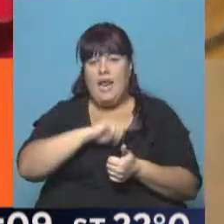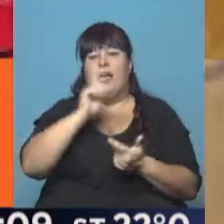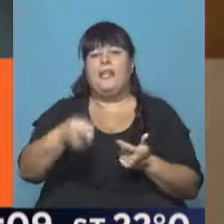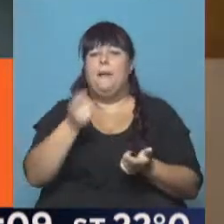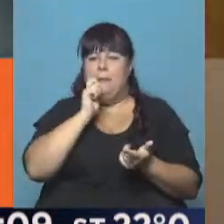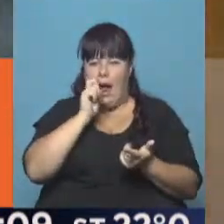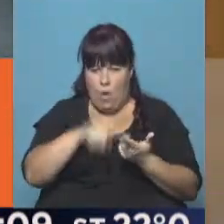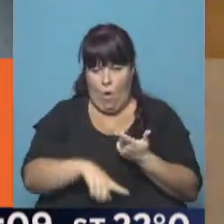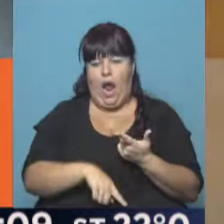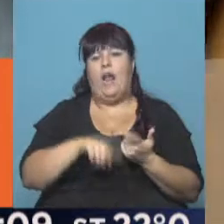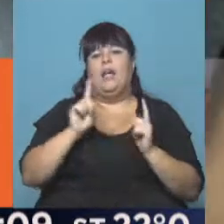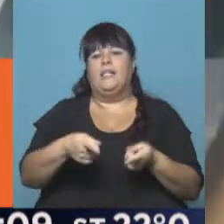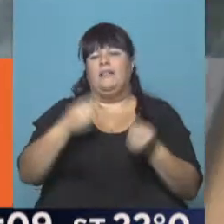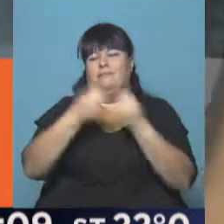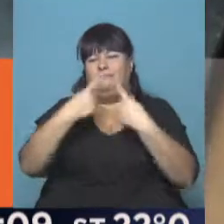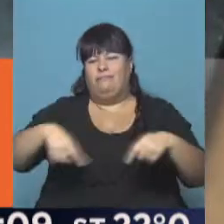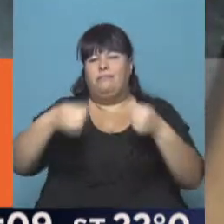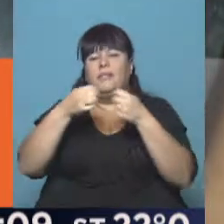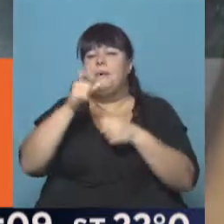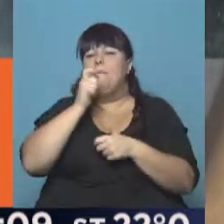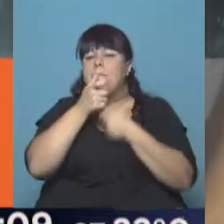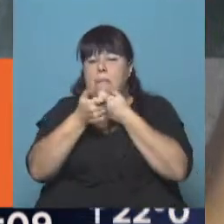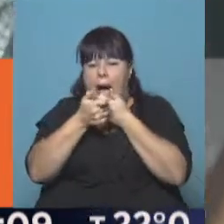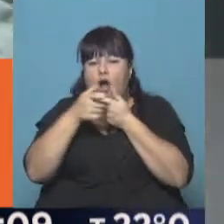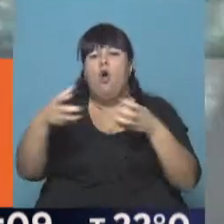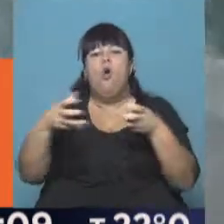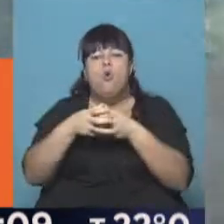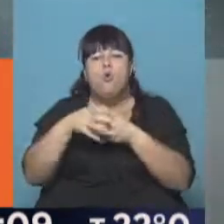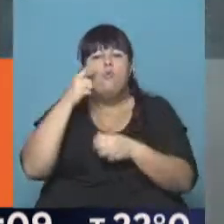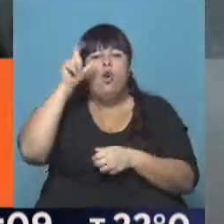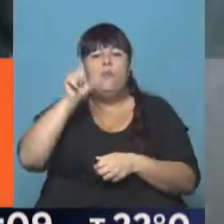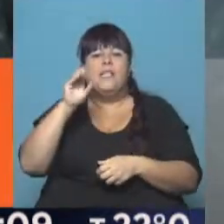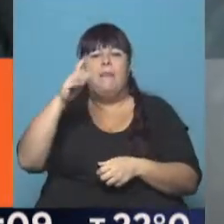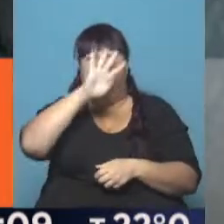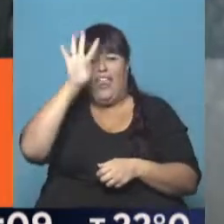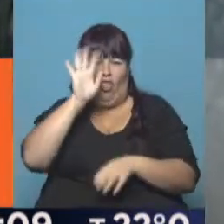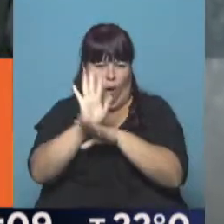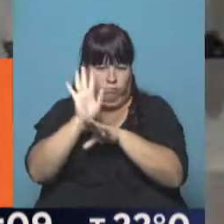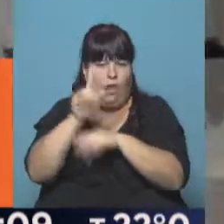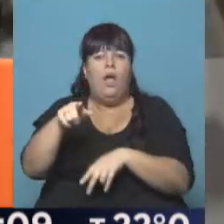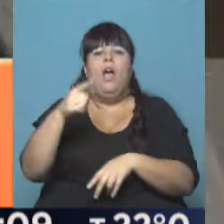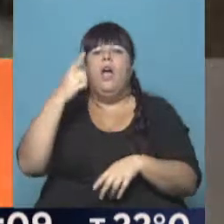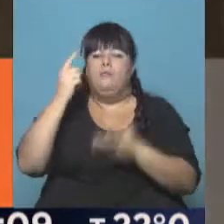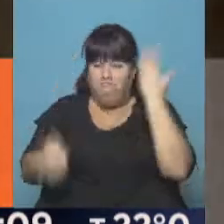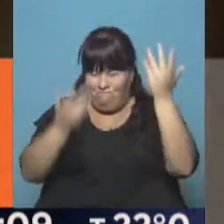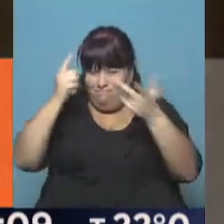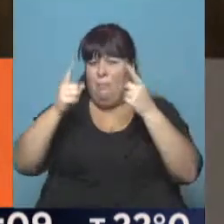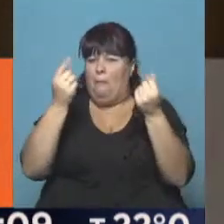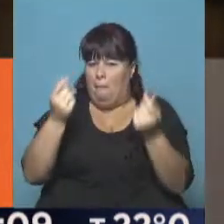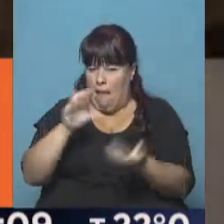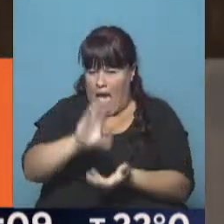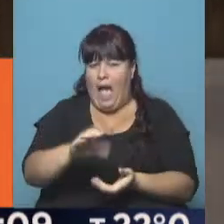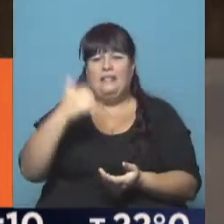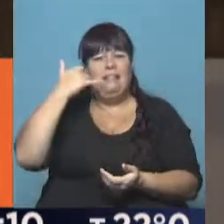de marihuana y de decenas de dosis de paco. El grupo era dirigido por un sujeto llamado El Indio. En el allanamiento también encontraron dinero en